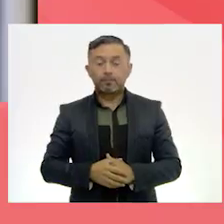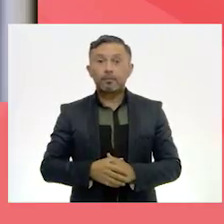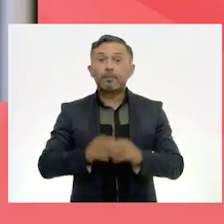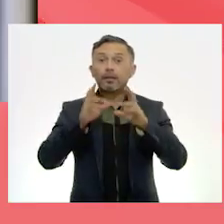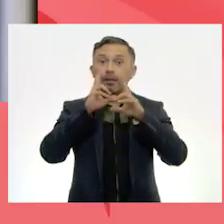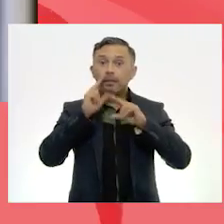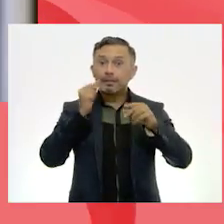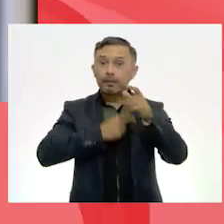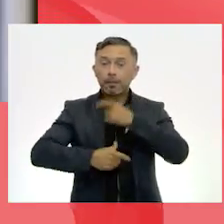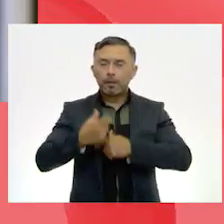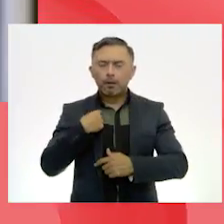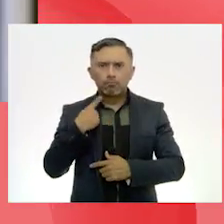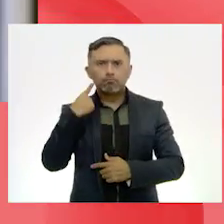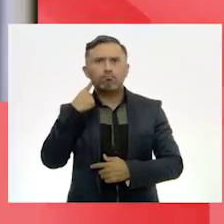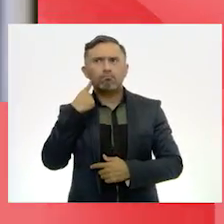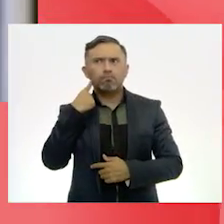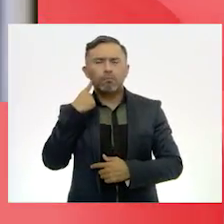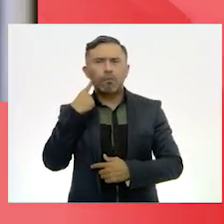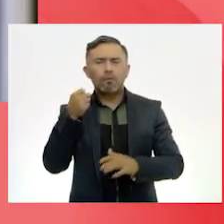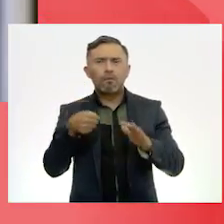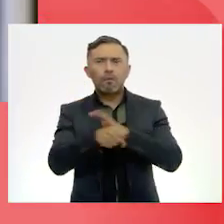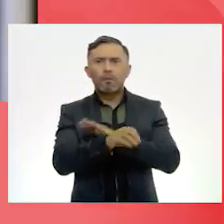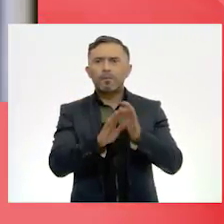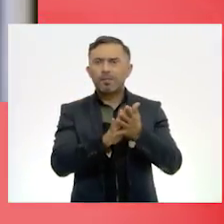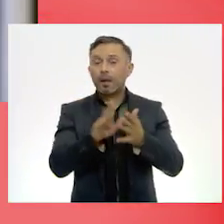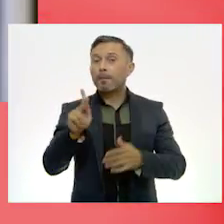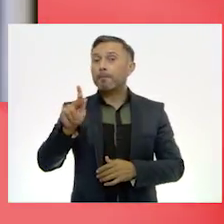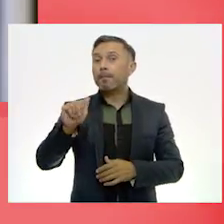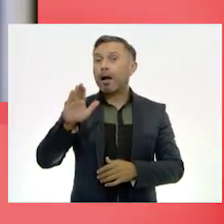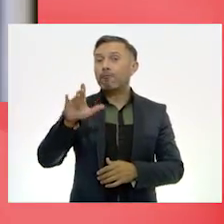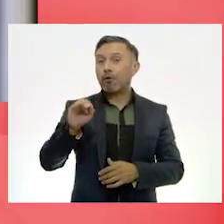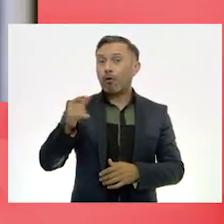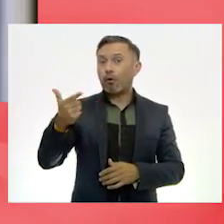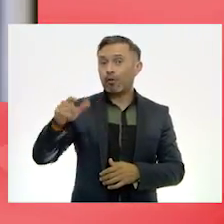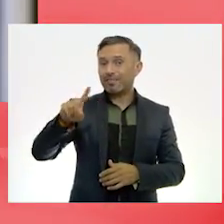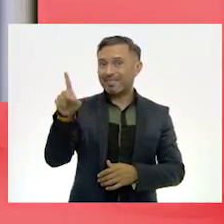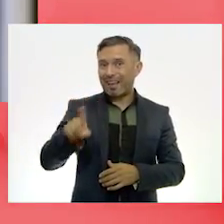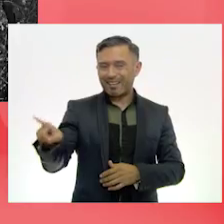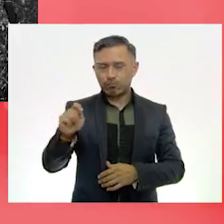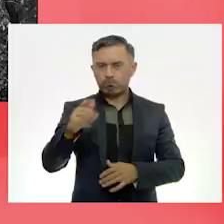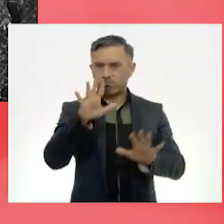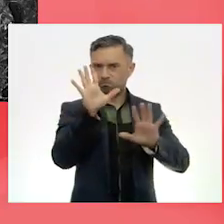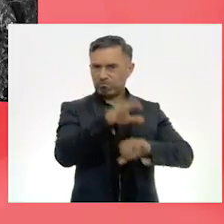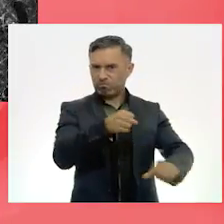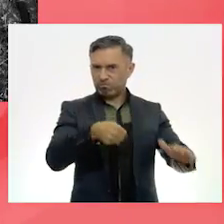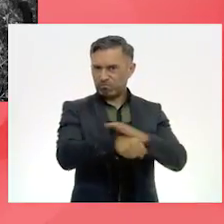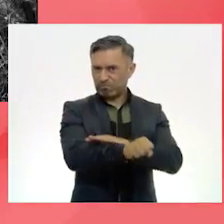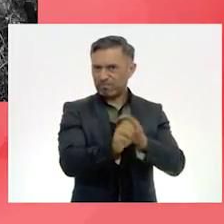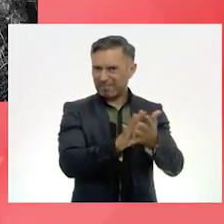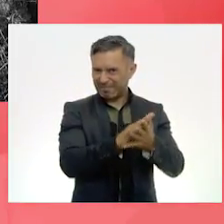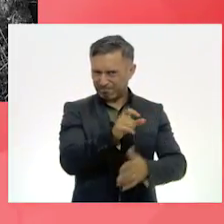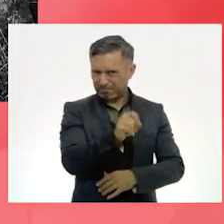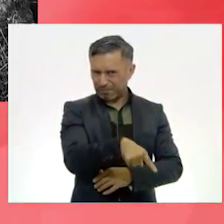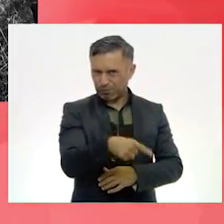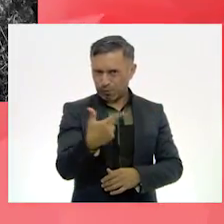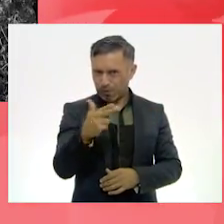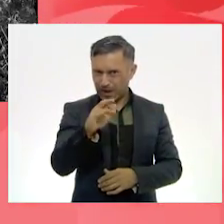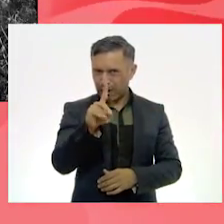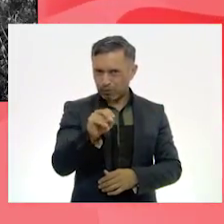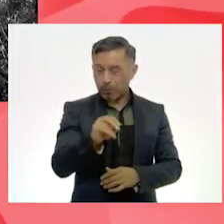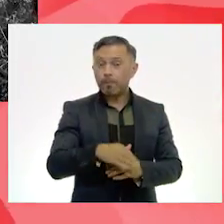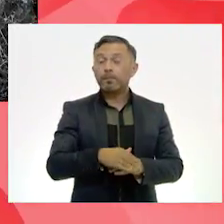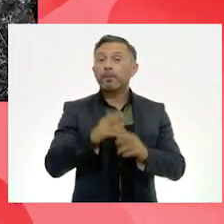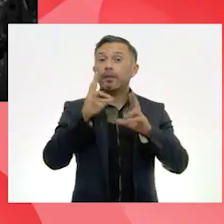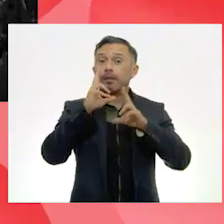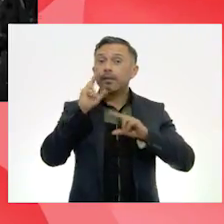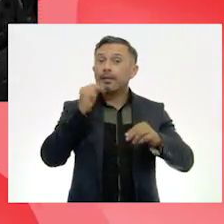esta situación, ¿no?, de que Pablo González no estaba tratando bien a Guajardo, y entonces Zapata por ahí